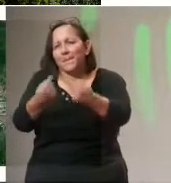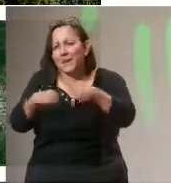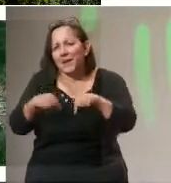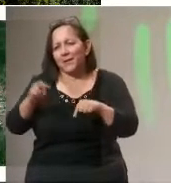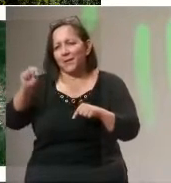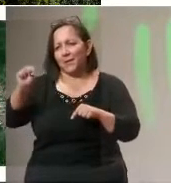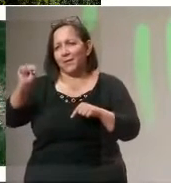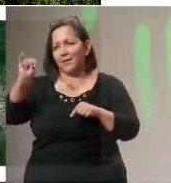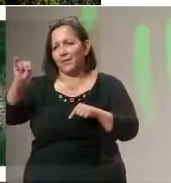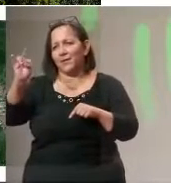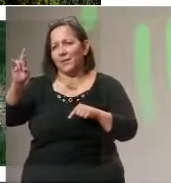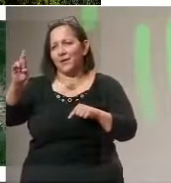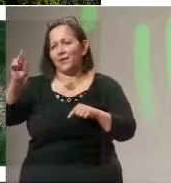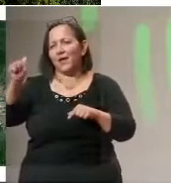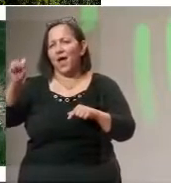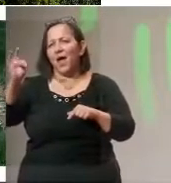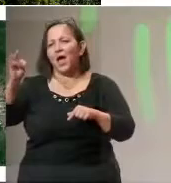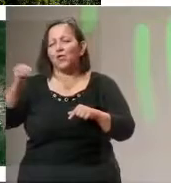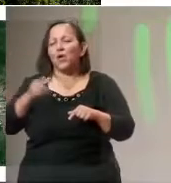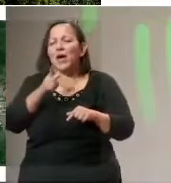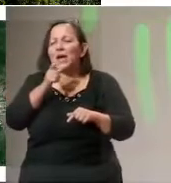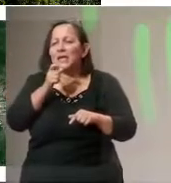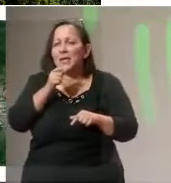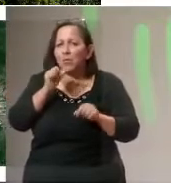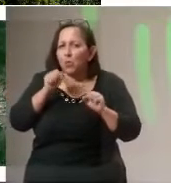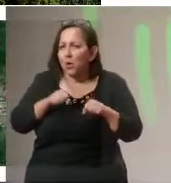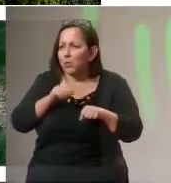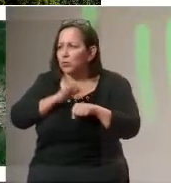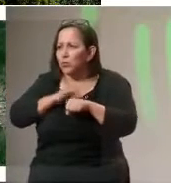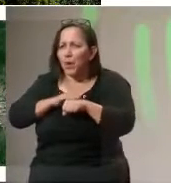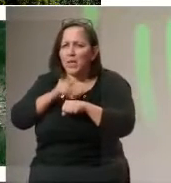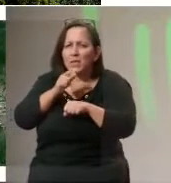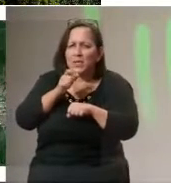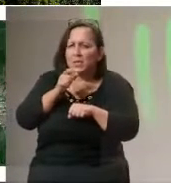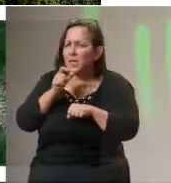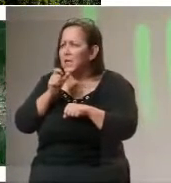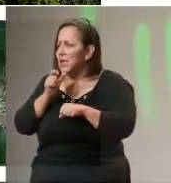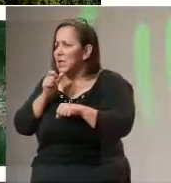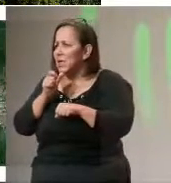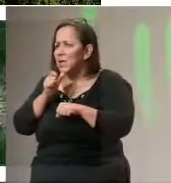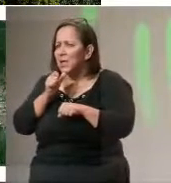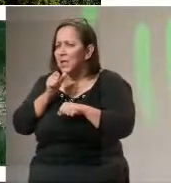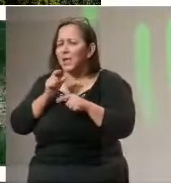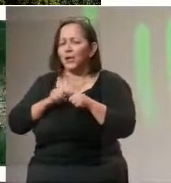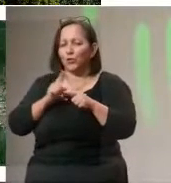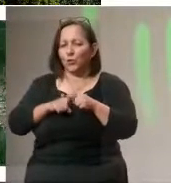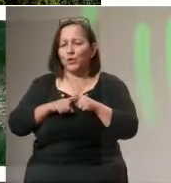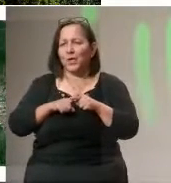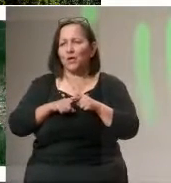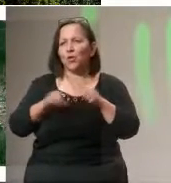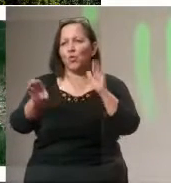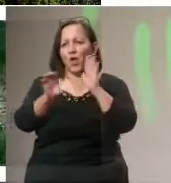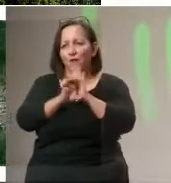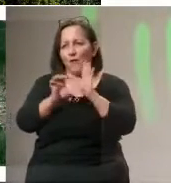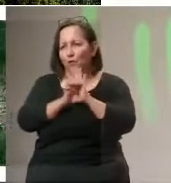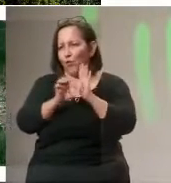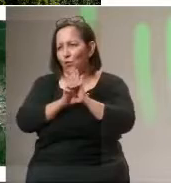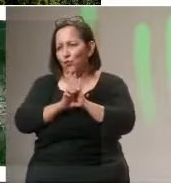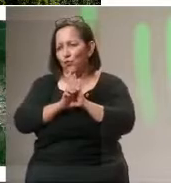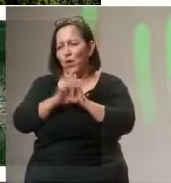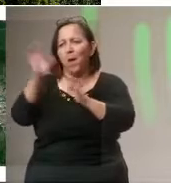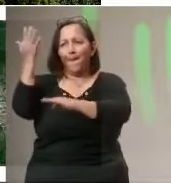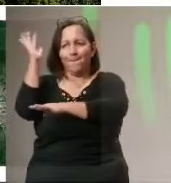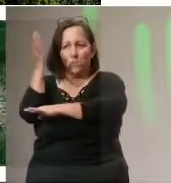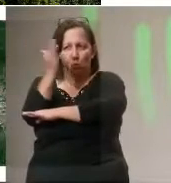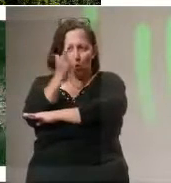nitrato? ¿A quién podemos realmente mirar para hablar del nitrato? Entonces ahí pongo unas fotos, es simplemente el